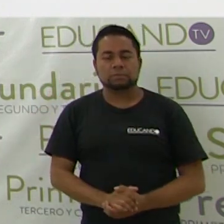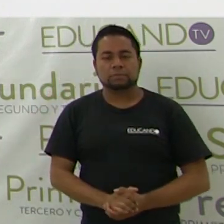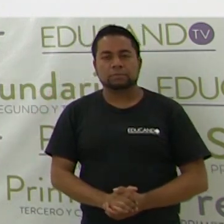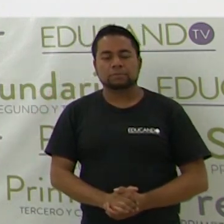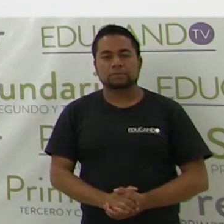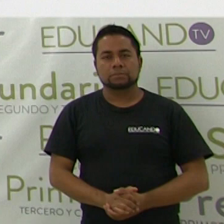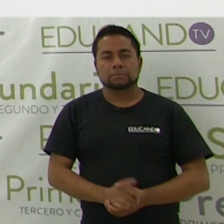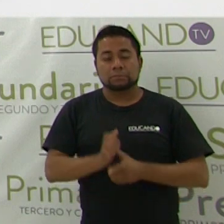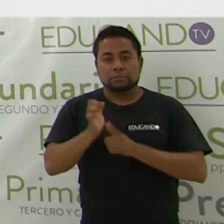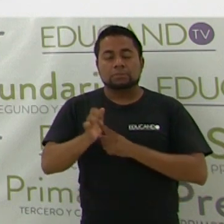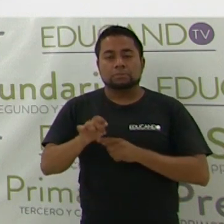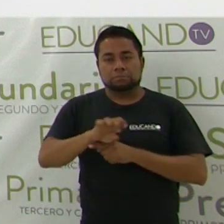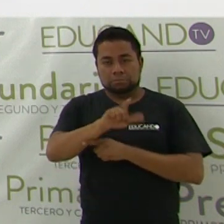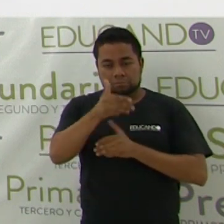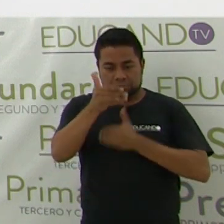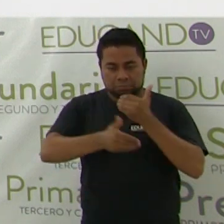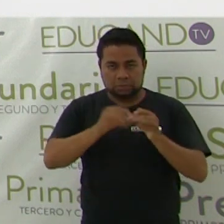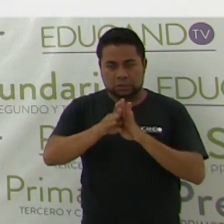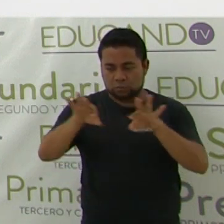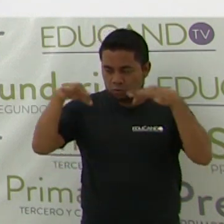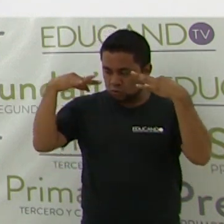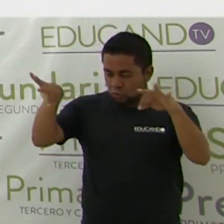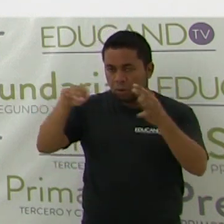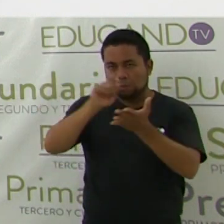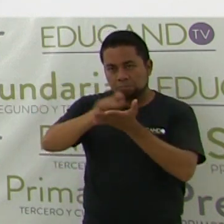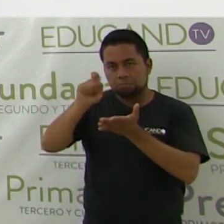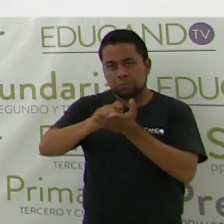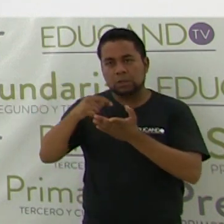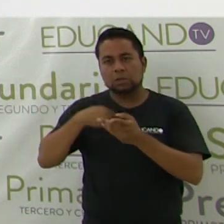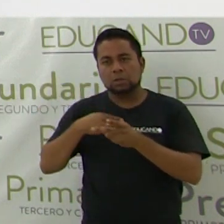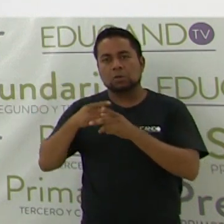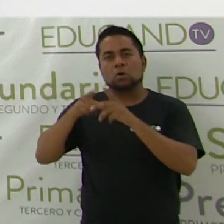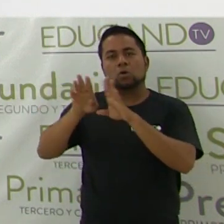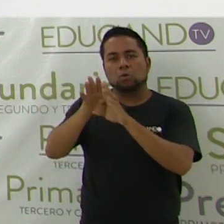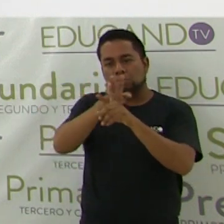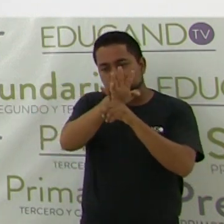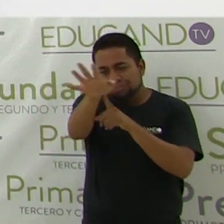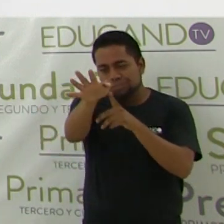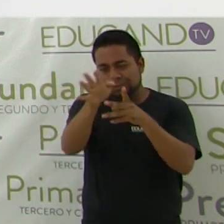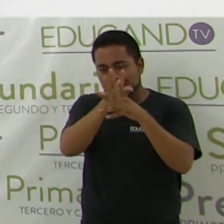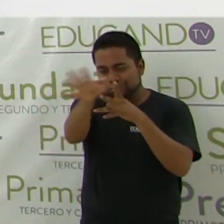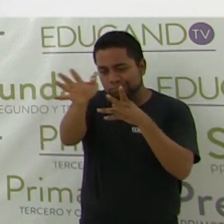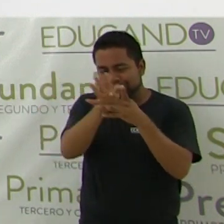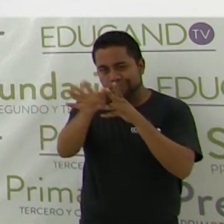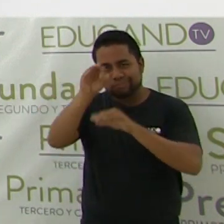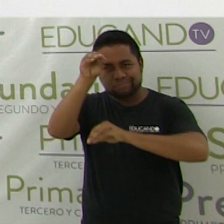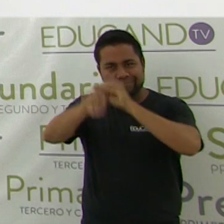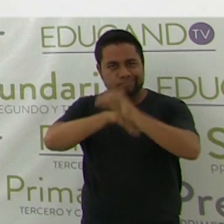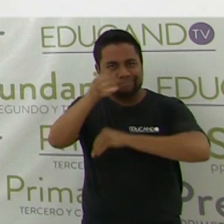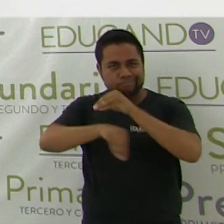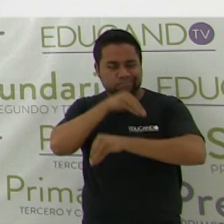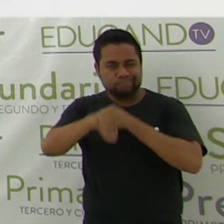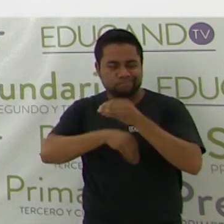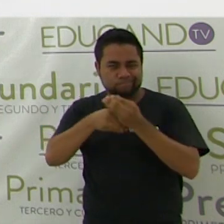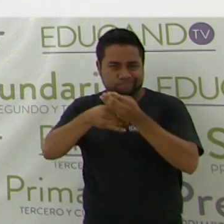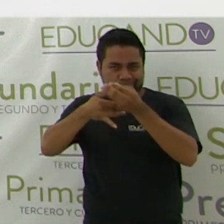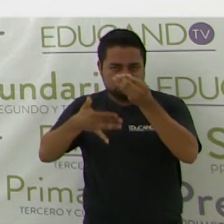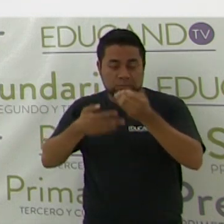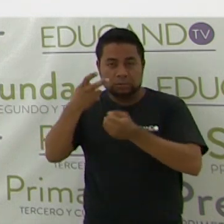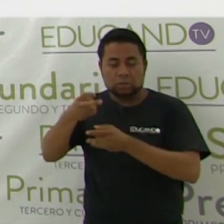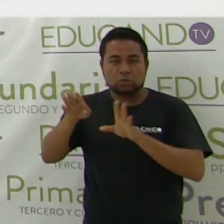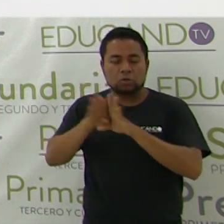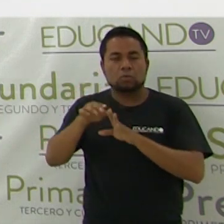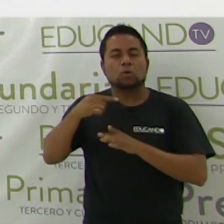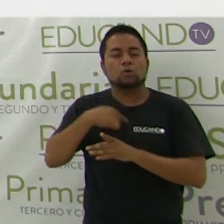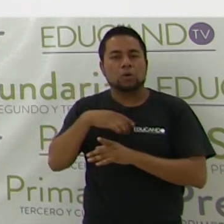Y entonces, después, en la hoja blanca, empiezo a desarrollar cada idea. Y es así como yo